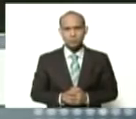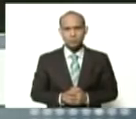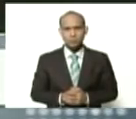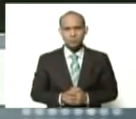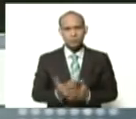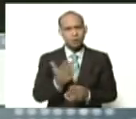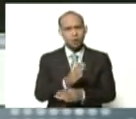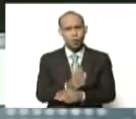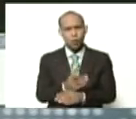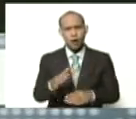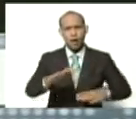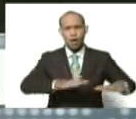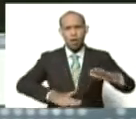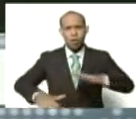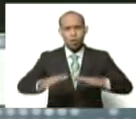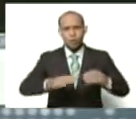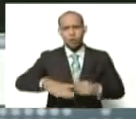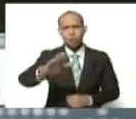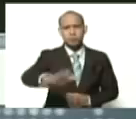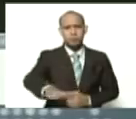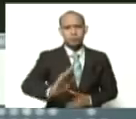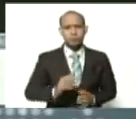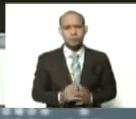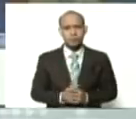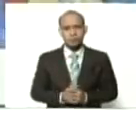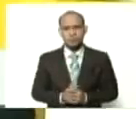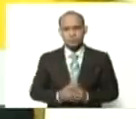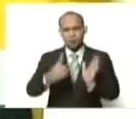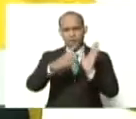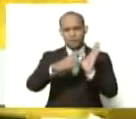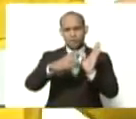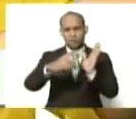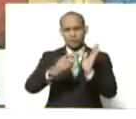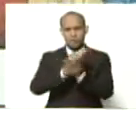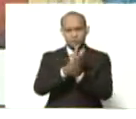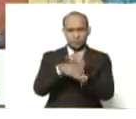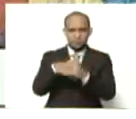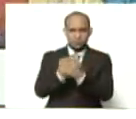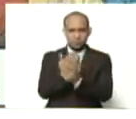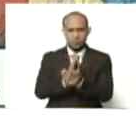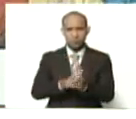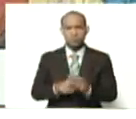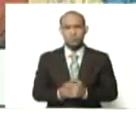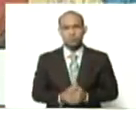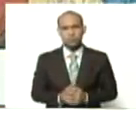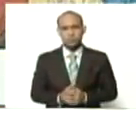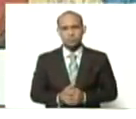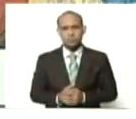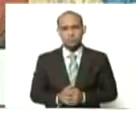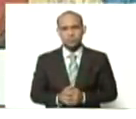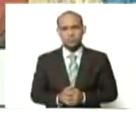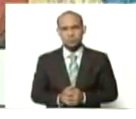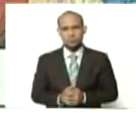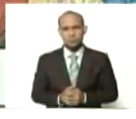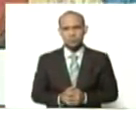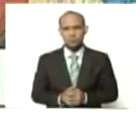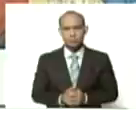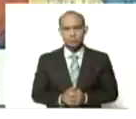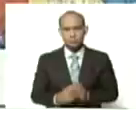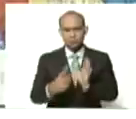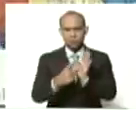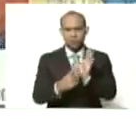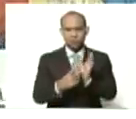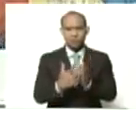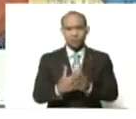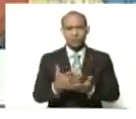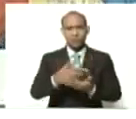El que va a jugar, ponga la mano ahí. Se le echa en las manos. Se le echa en las manos. Se le echa